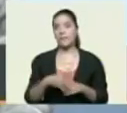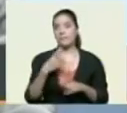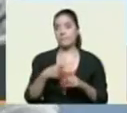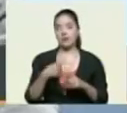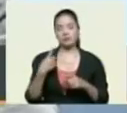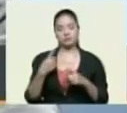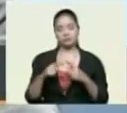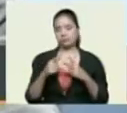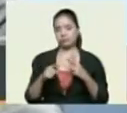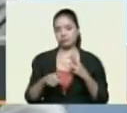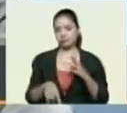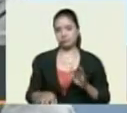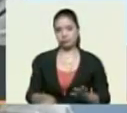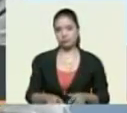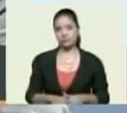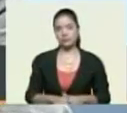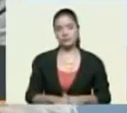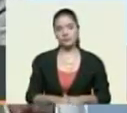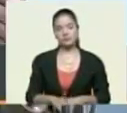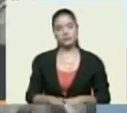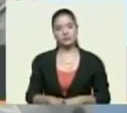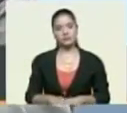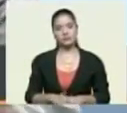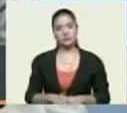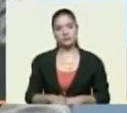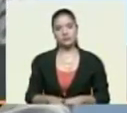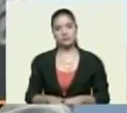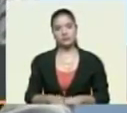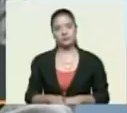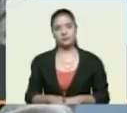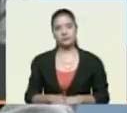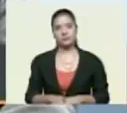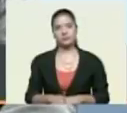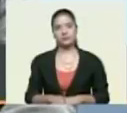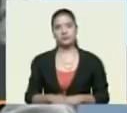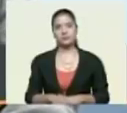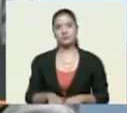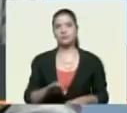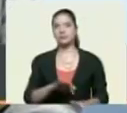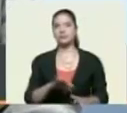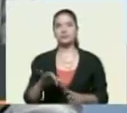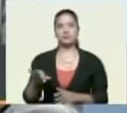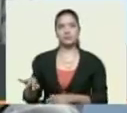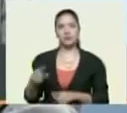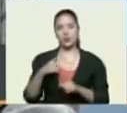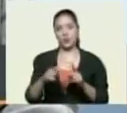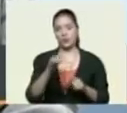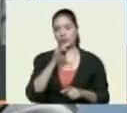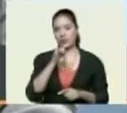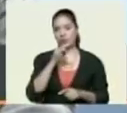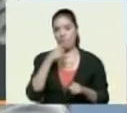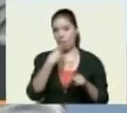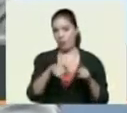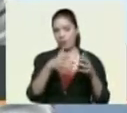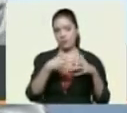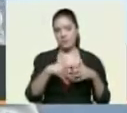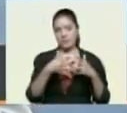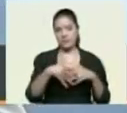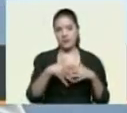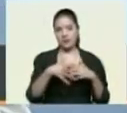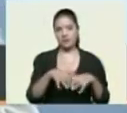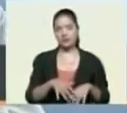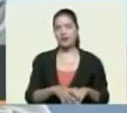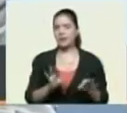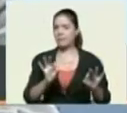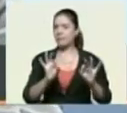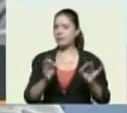delinquir. Otra trama, de otra empresa. En